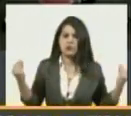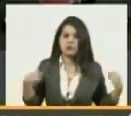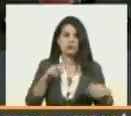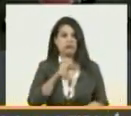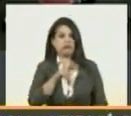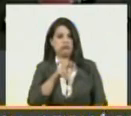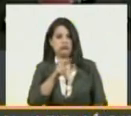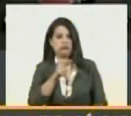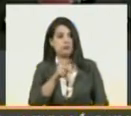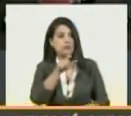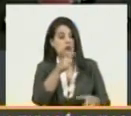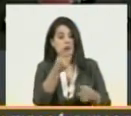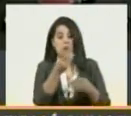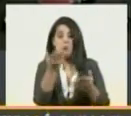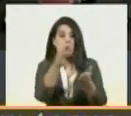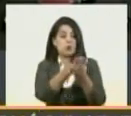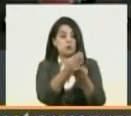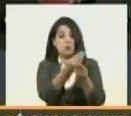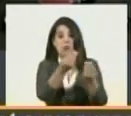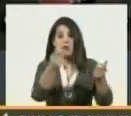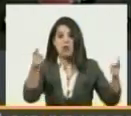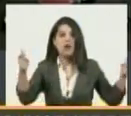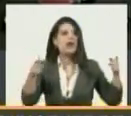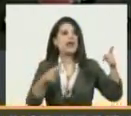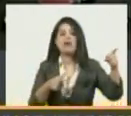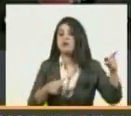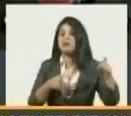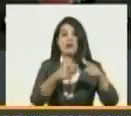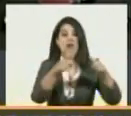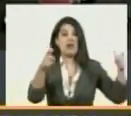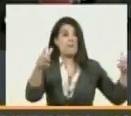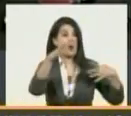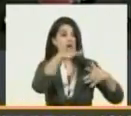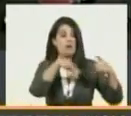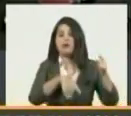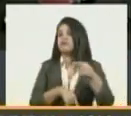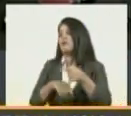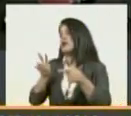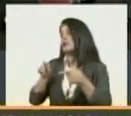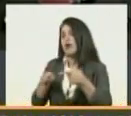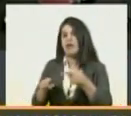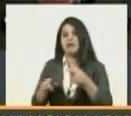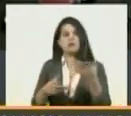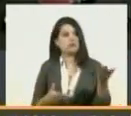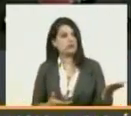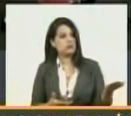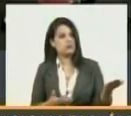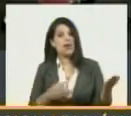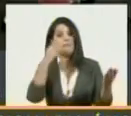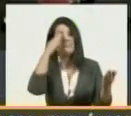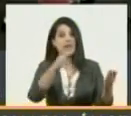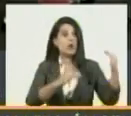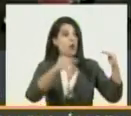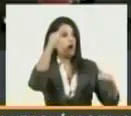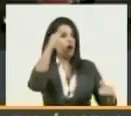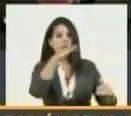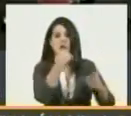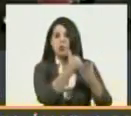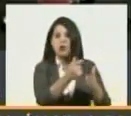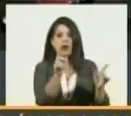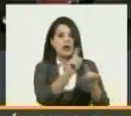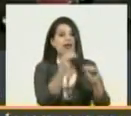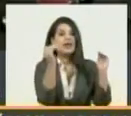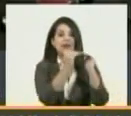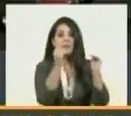espeluznantes, hable de Venezuela. Uno de los países más desiguales de la región, México, a